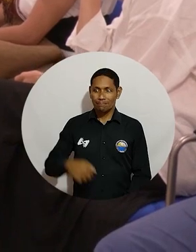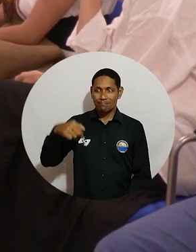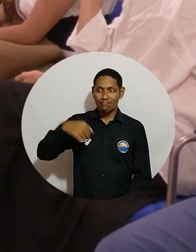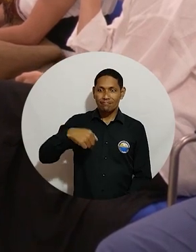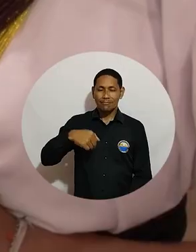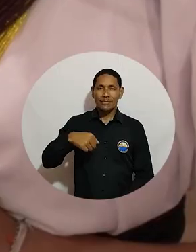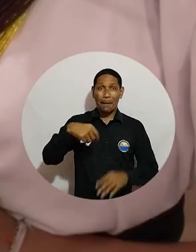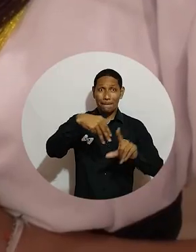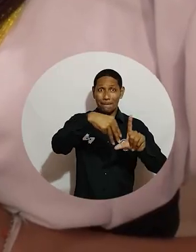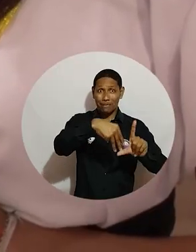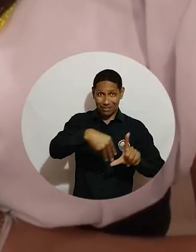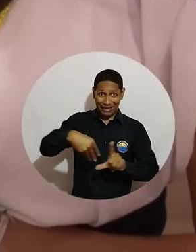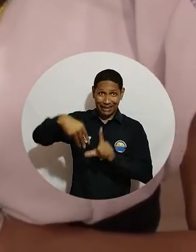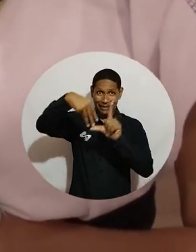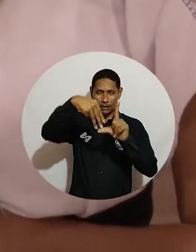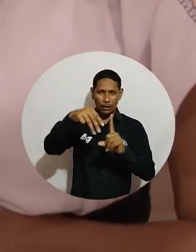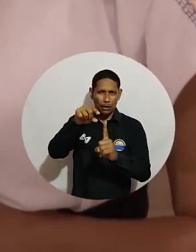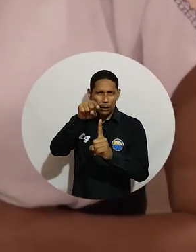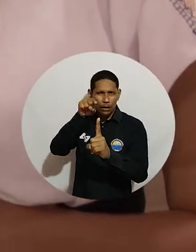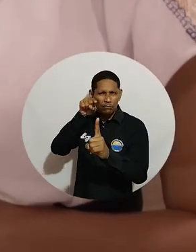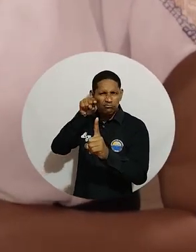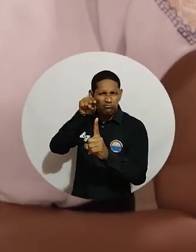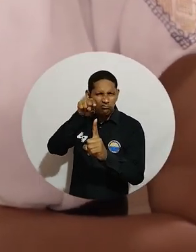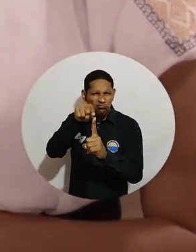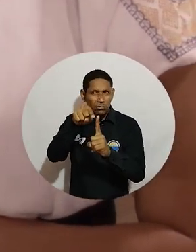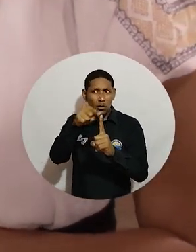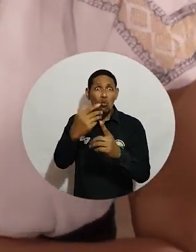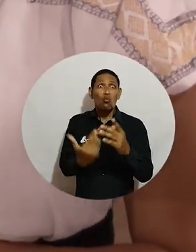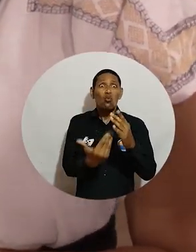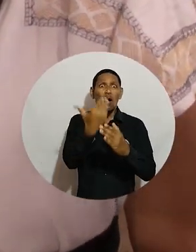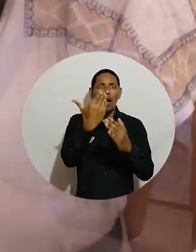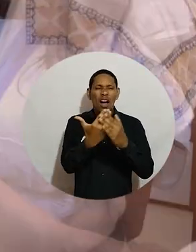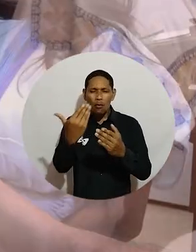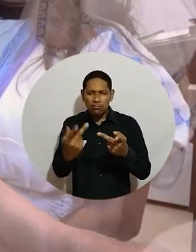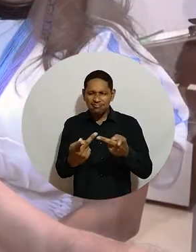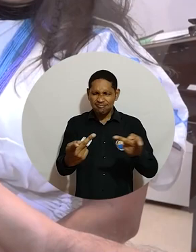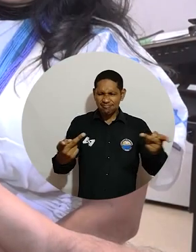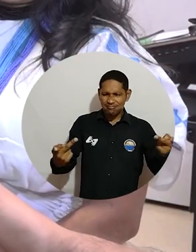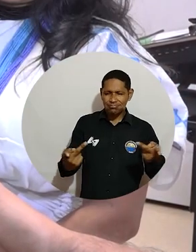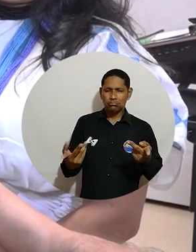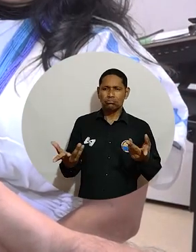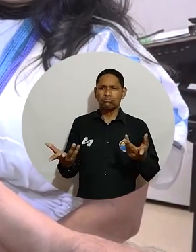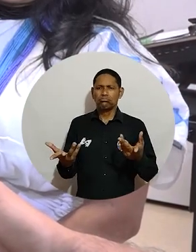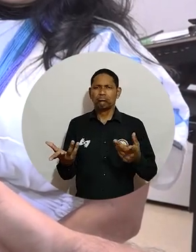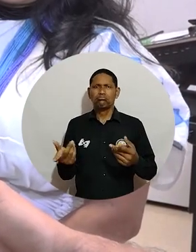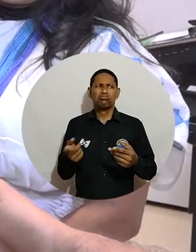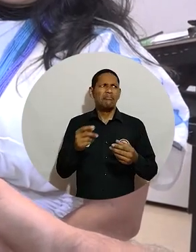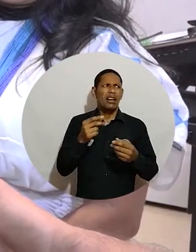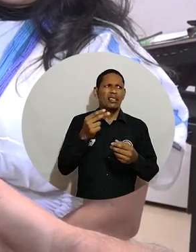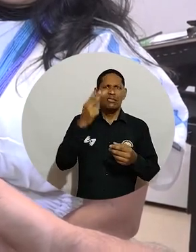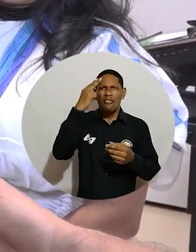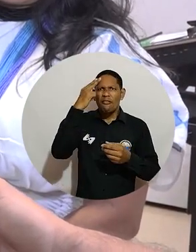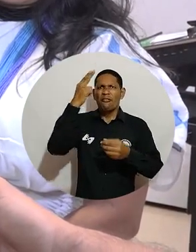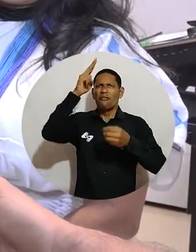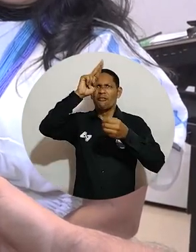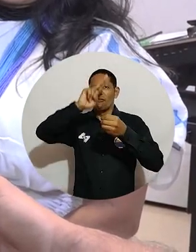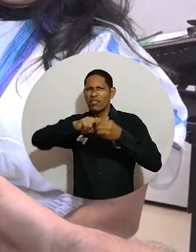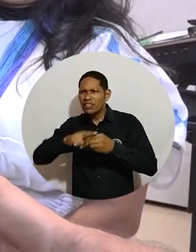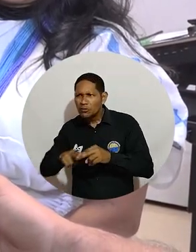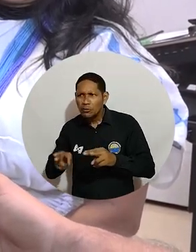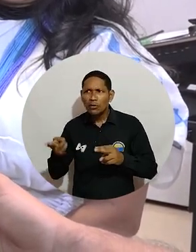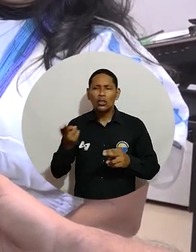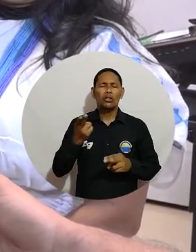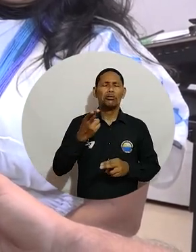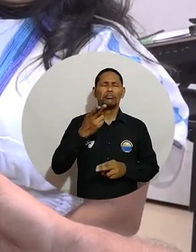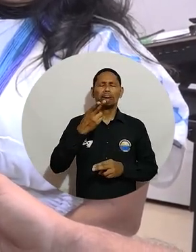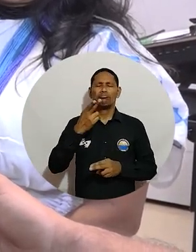Mi apuesta con esta maestría es precisamente hablar sobre nuevos espacios, hablar sobre espacios de ficción, de